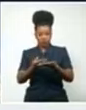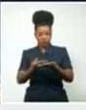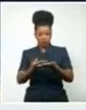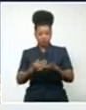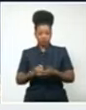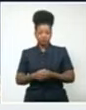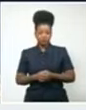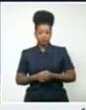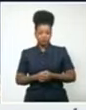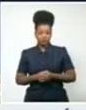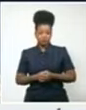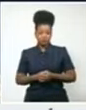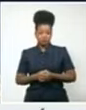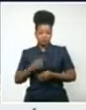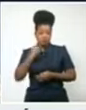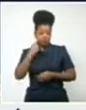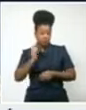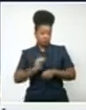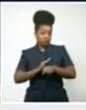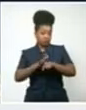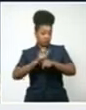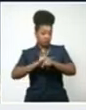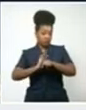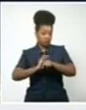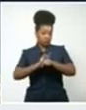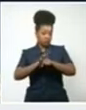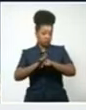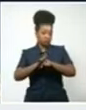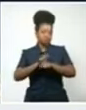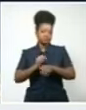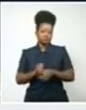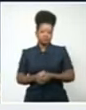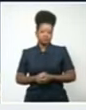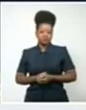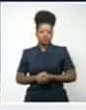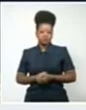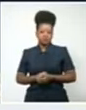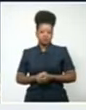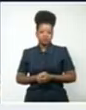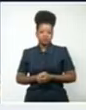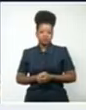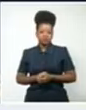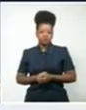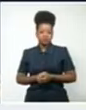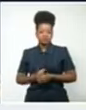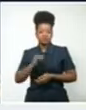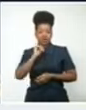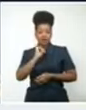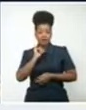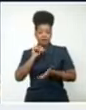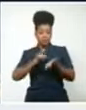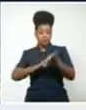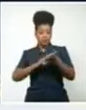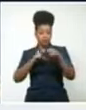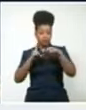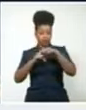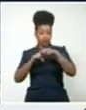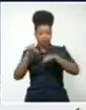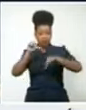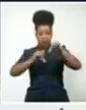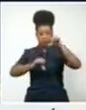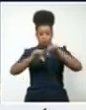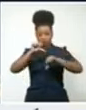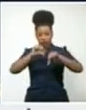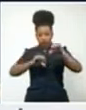el virus SARS-CoV-2, la enfermedad COVID-19. En el IPK 400, en el Laboratorio de Biología Molecular